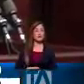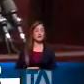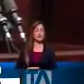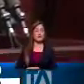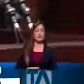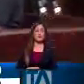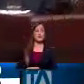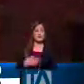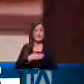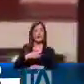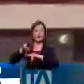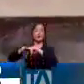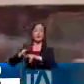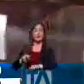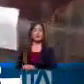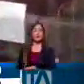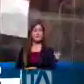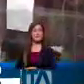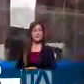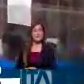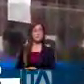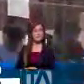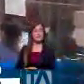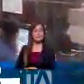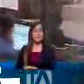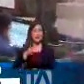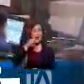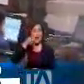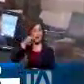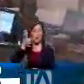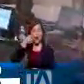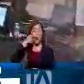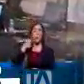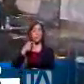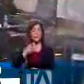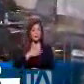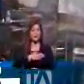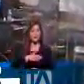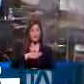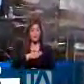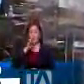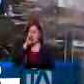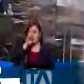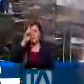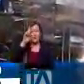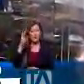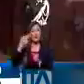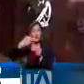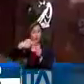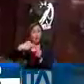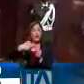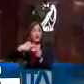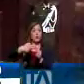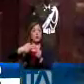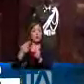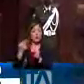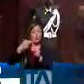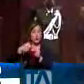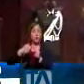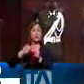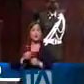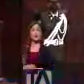asiento. Mire cómo habla este hombre. Tenga la bondad. Respeten la intervención del señor Celi. Porque le he